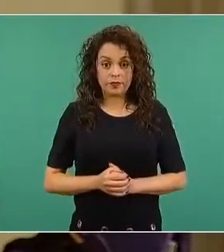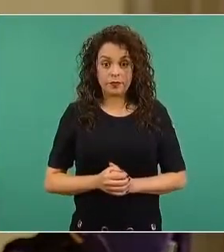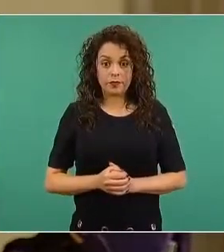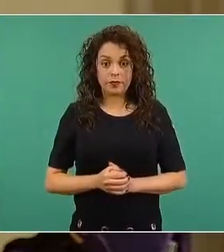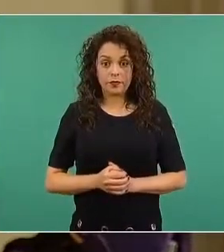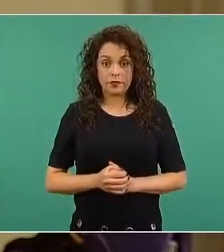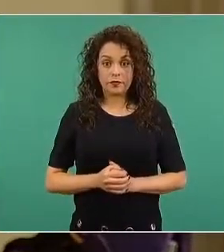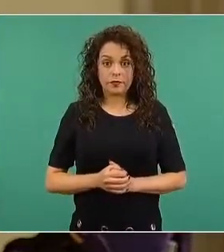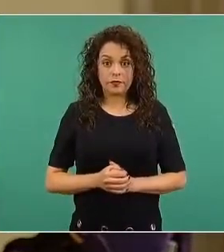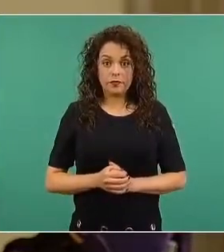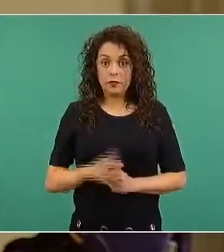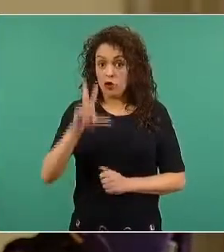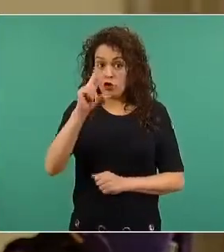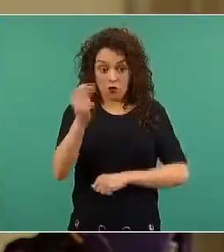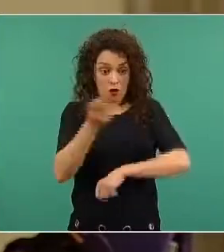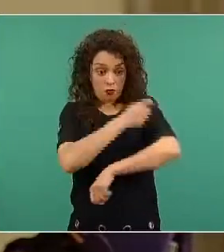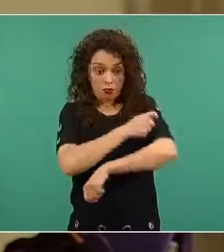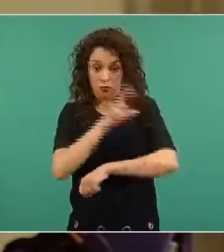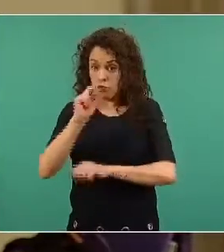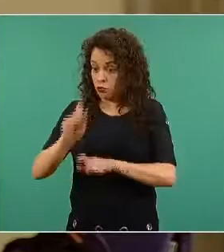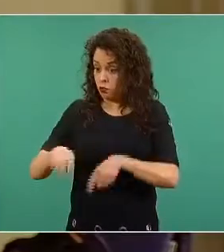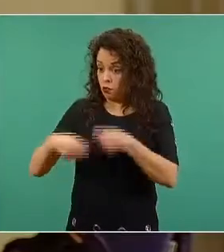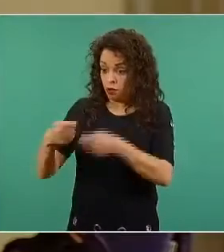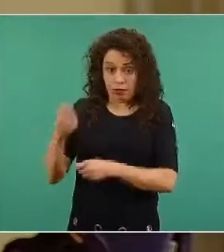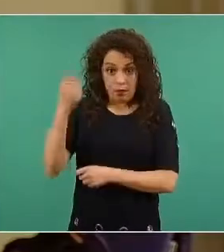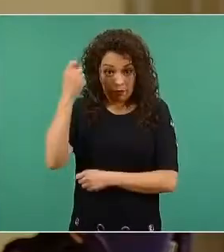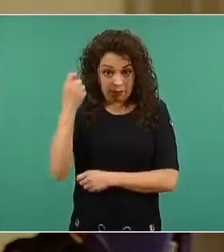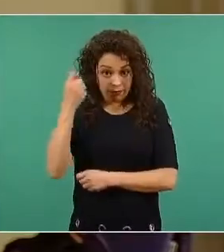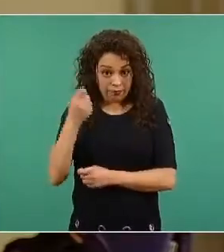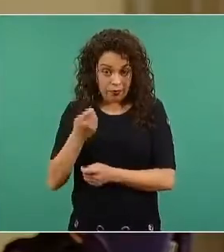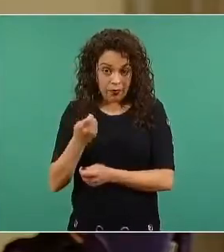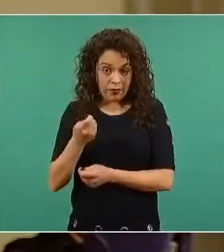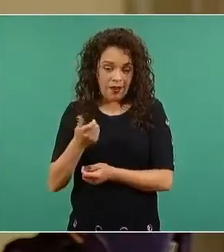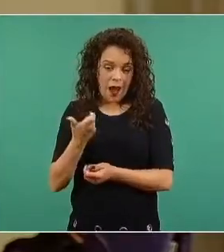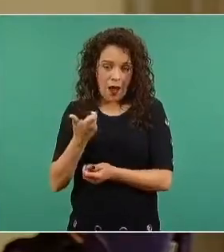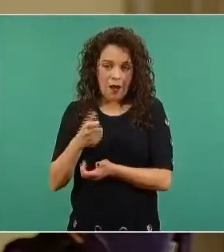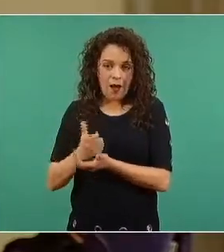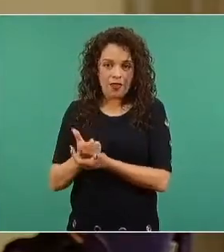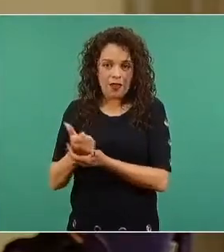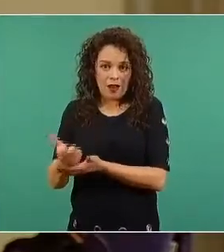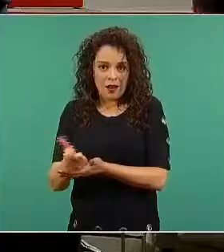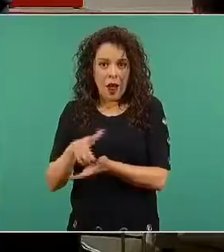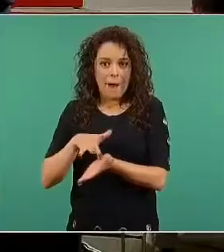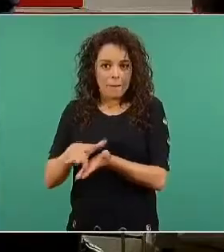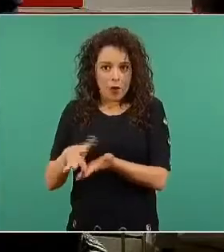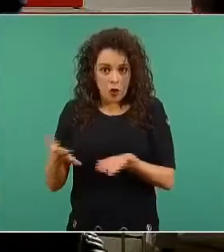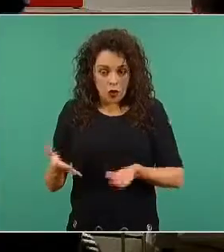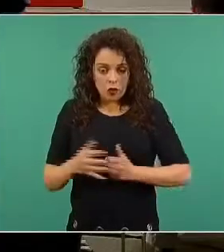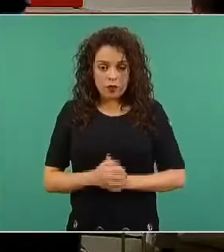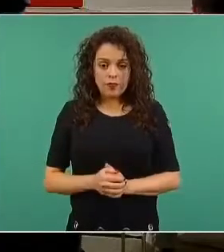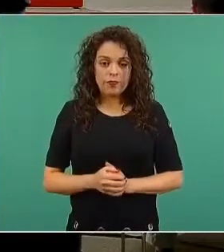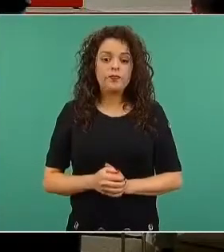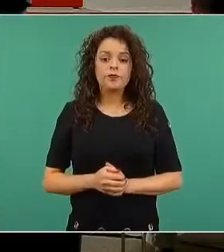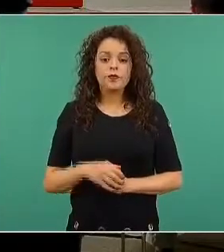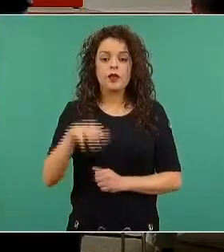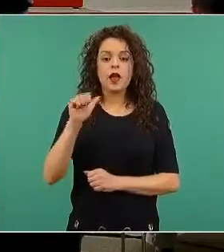su apoyo que ahorita ya les toca? De hecho, pues ya está publicada o publicó la subsecretaria Diana